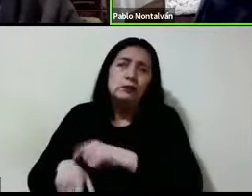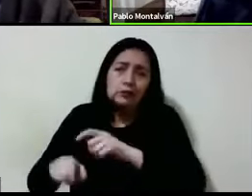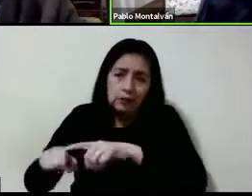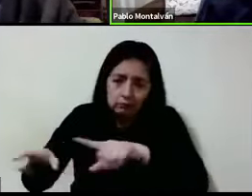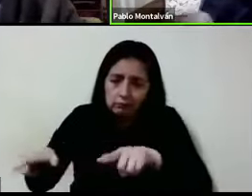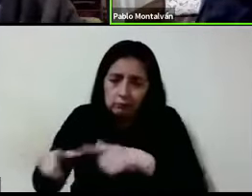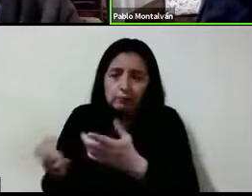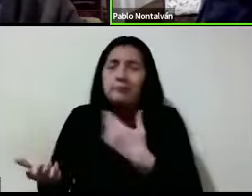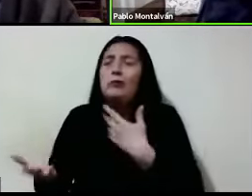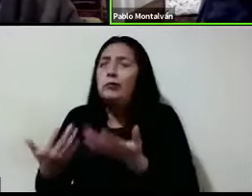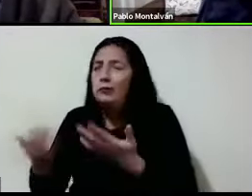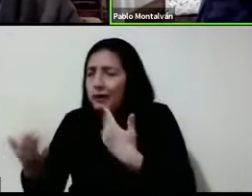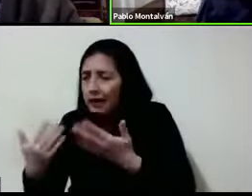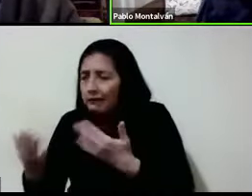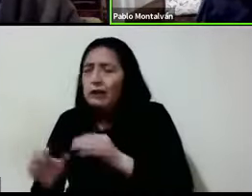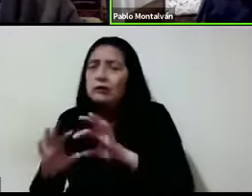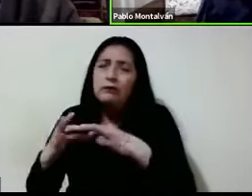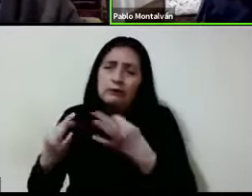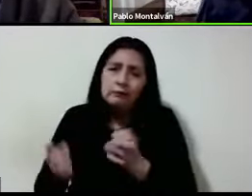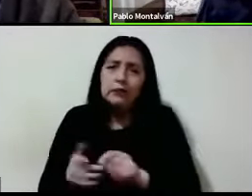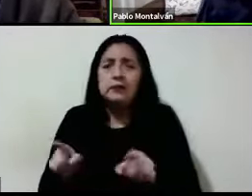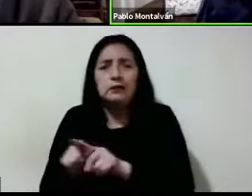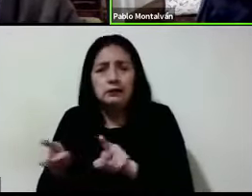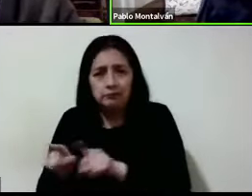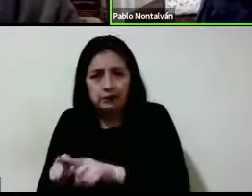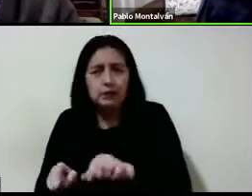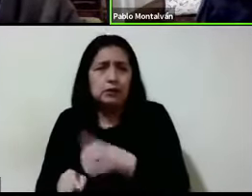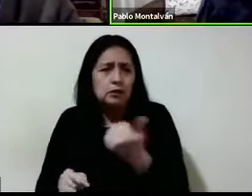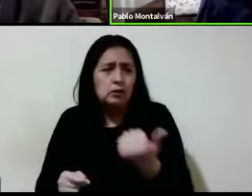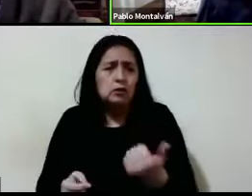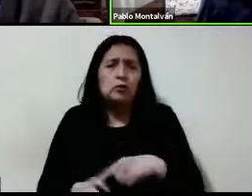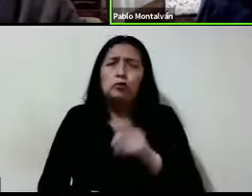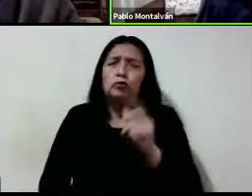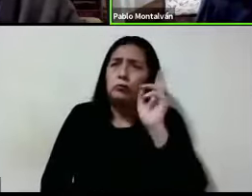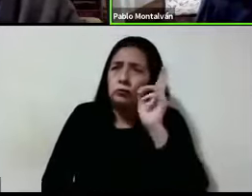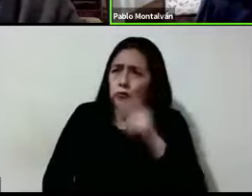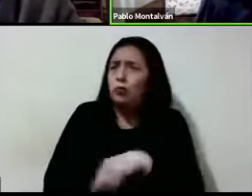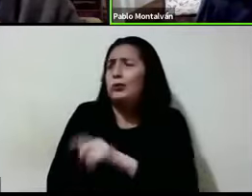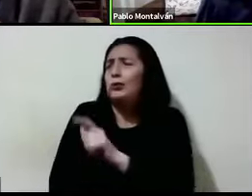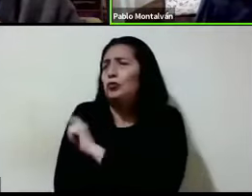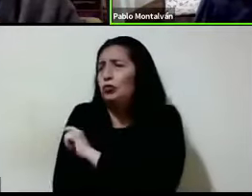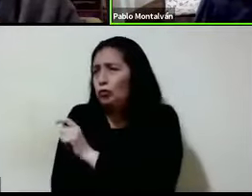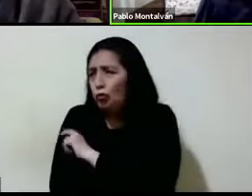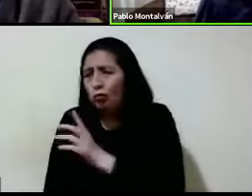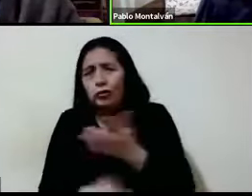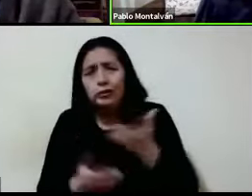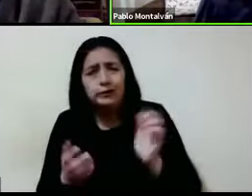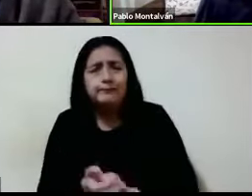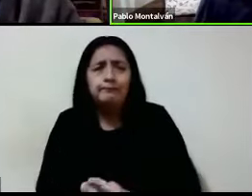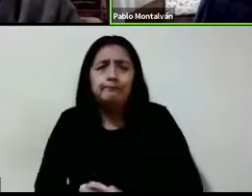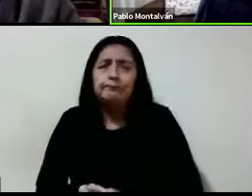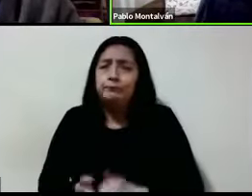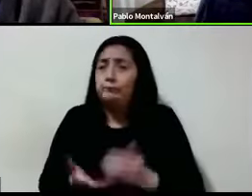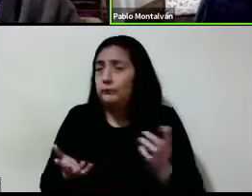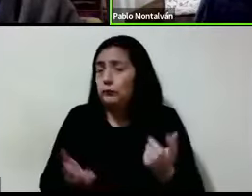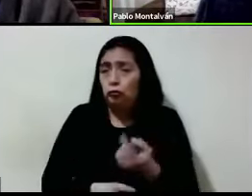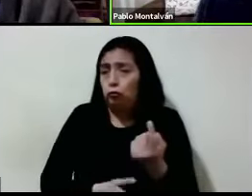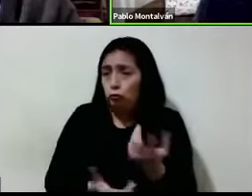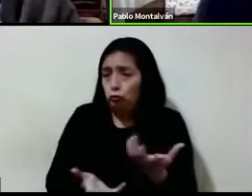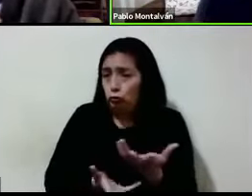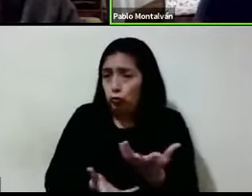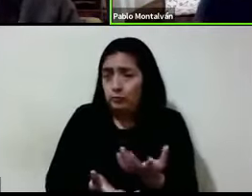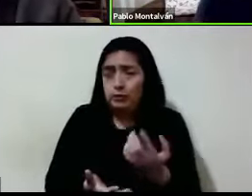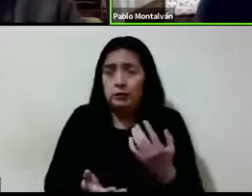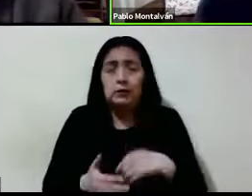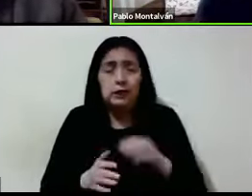conversar, ¿no? Con la familia y también con sus tutores, con sus profesores, ¿no? No solamente en el marco